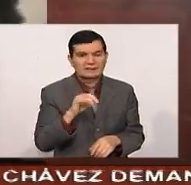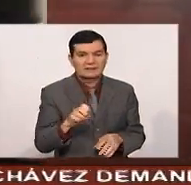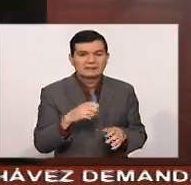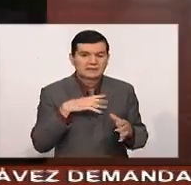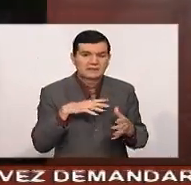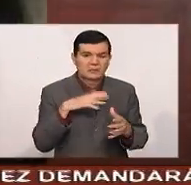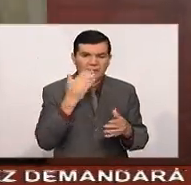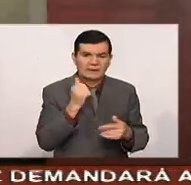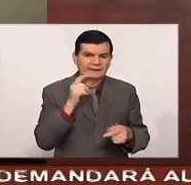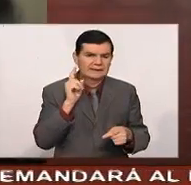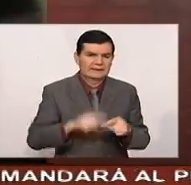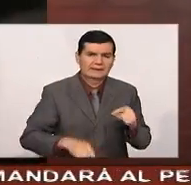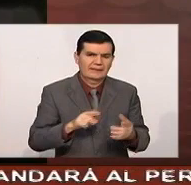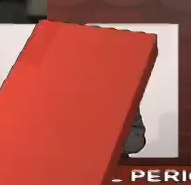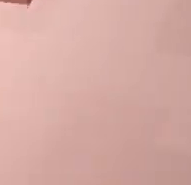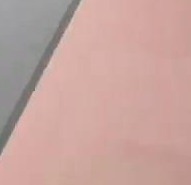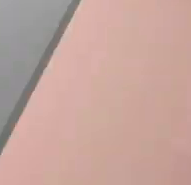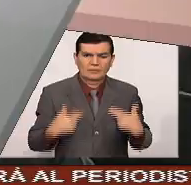derechos humanos.